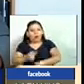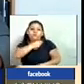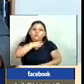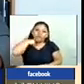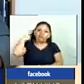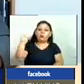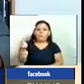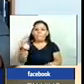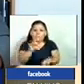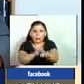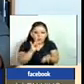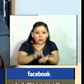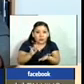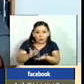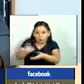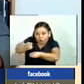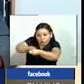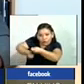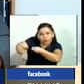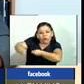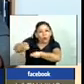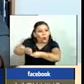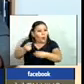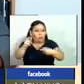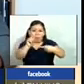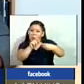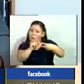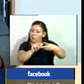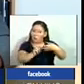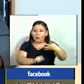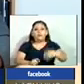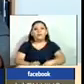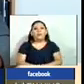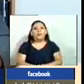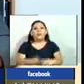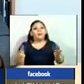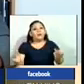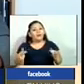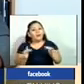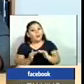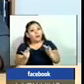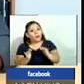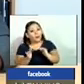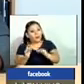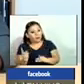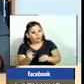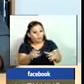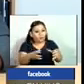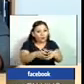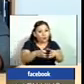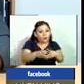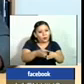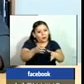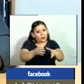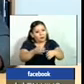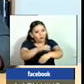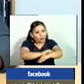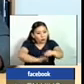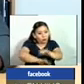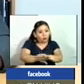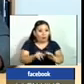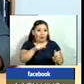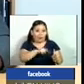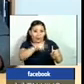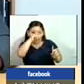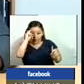extorsiones lavado de dinero y activos entre otros delitos asimismo entre quienes irán a juicio se encuentran un ex agente